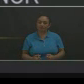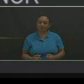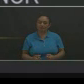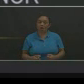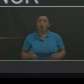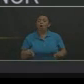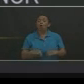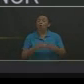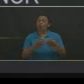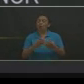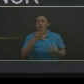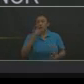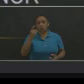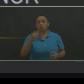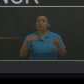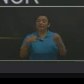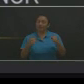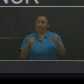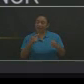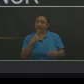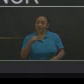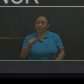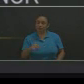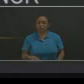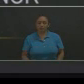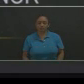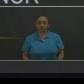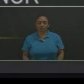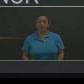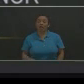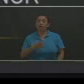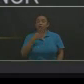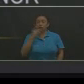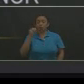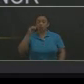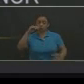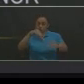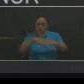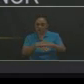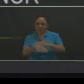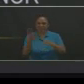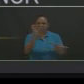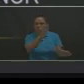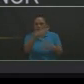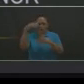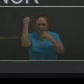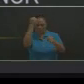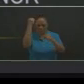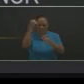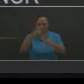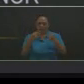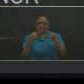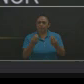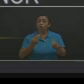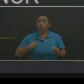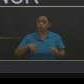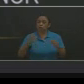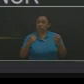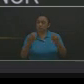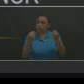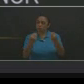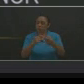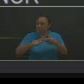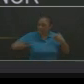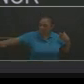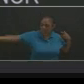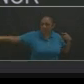Señor. Mire, a veces Dios nos permite tormentas. Nosotros hacemos muy largo el camino. El